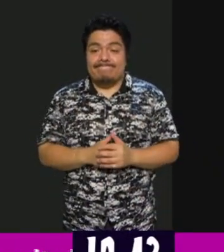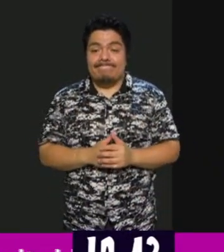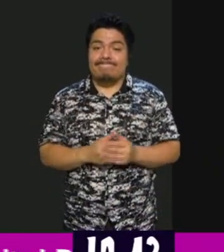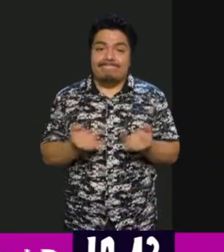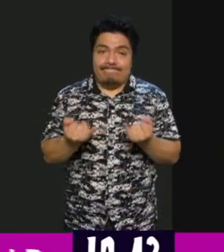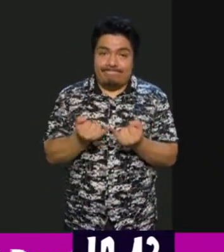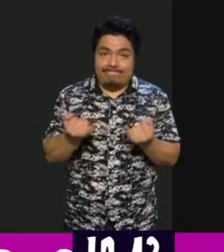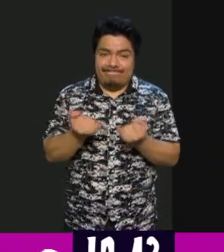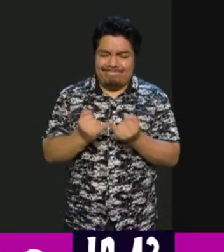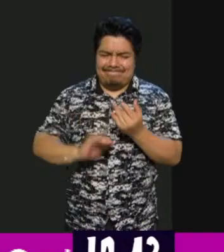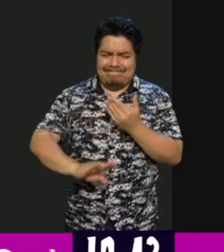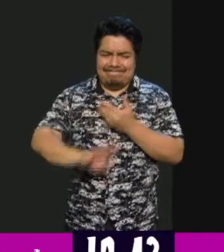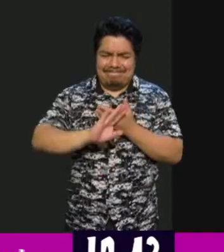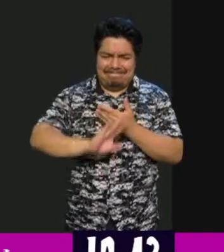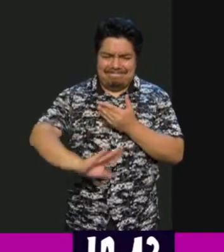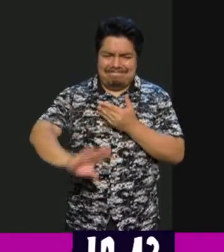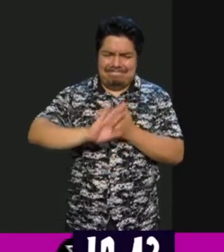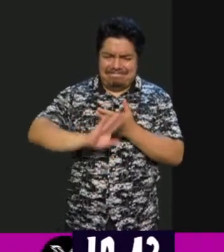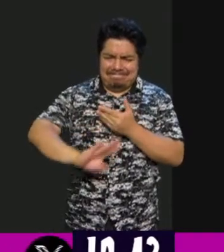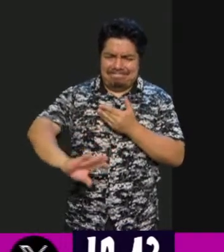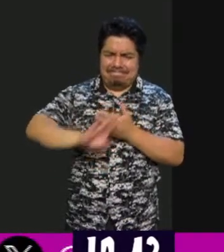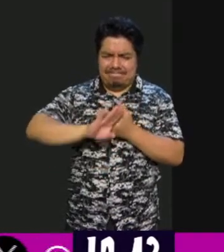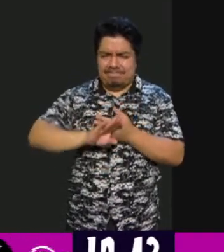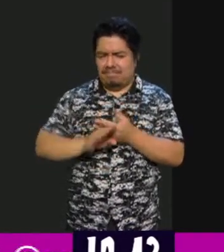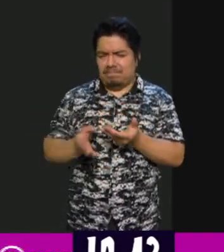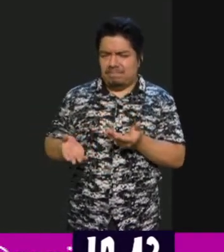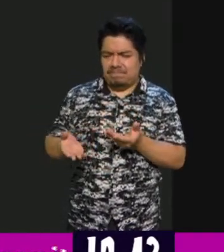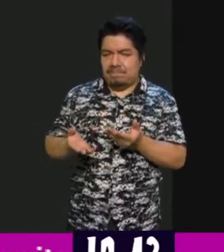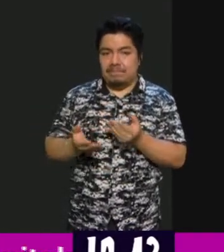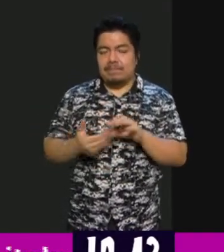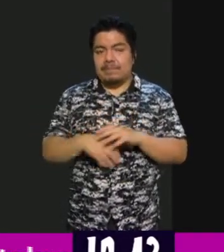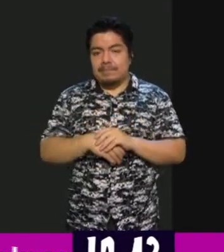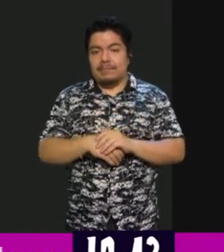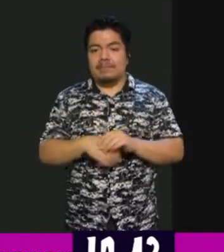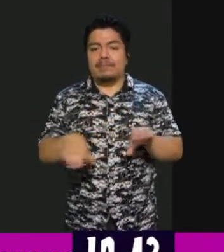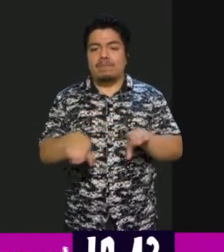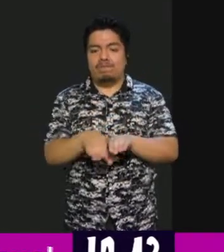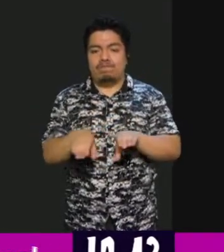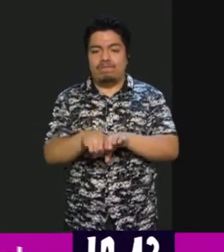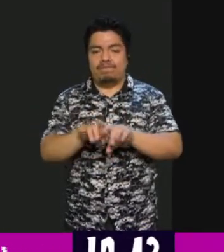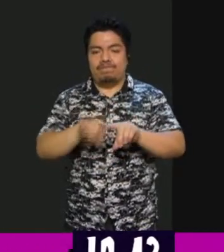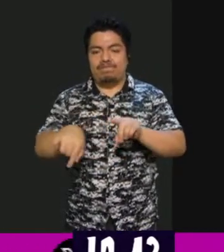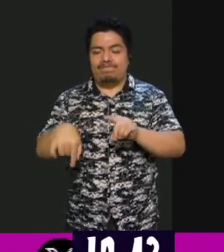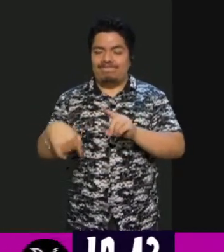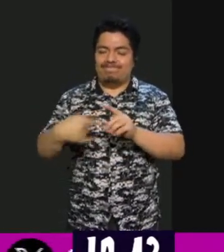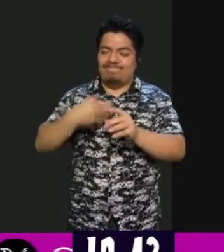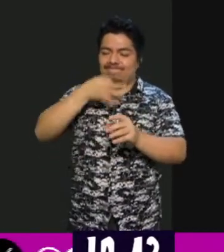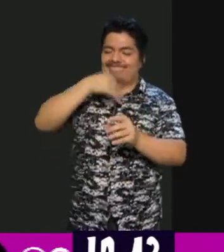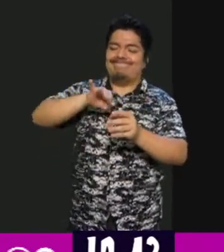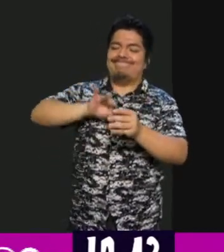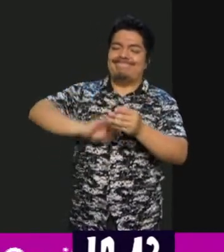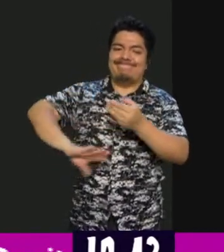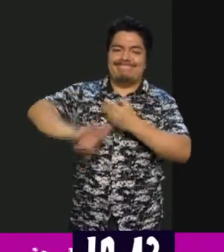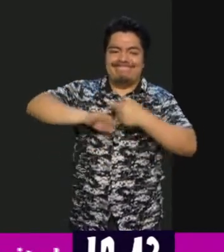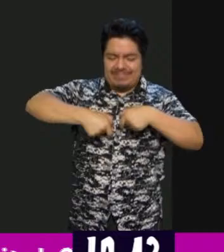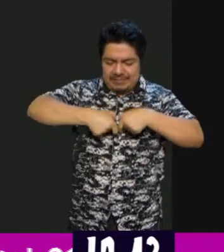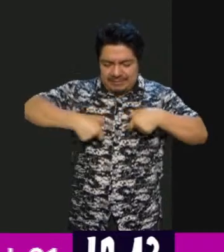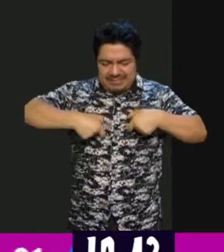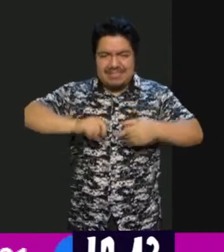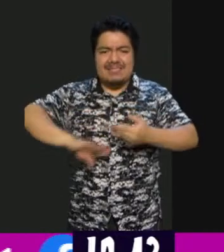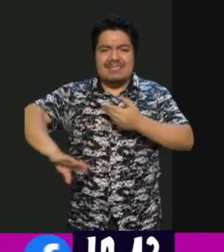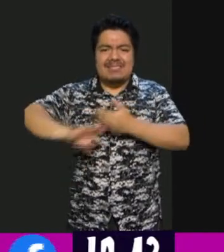tendencia, atacado, que pues dándome una serie de apelativos